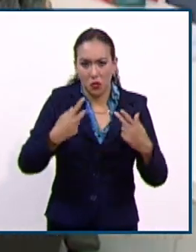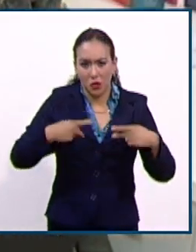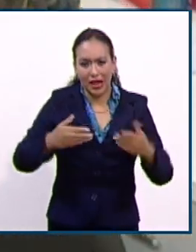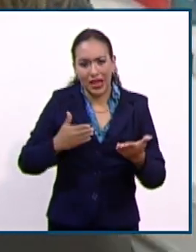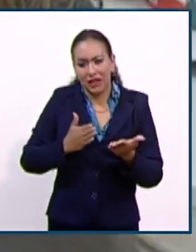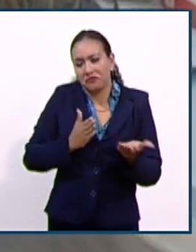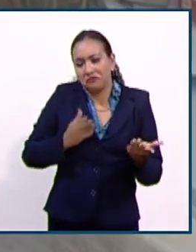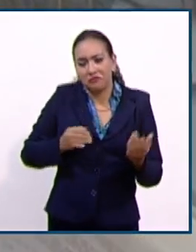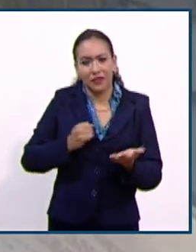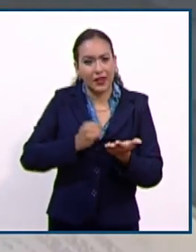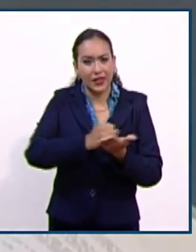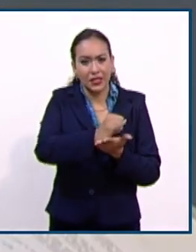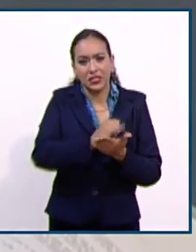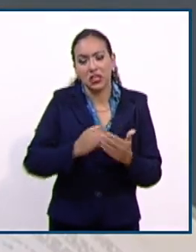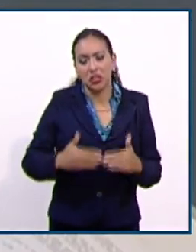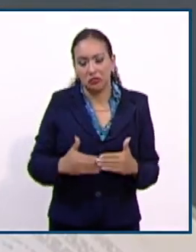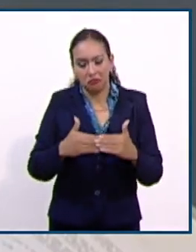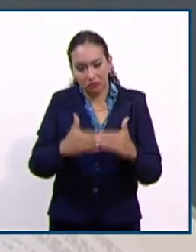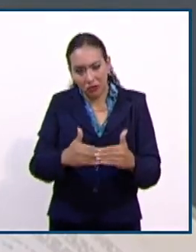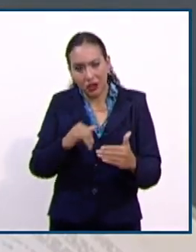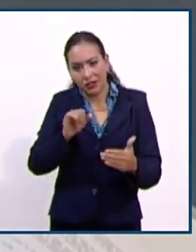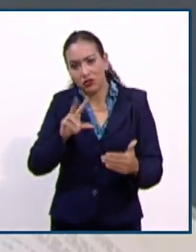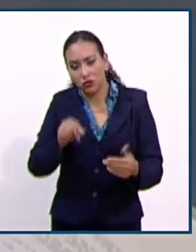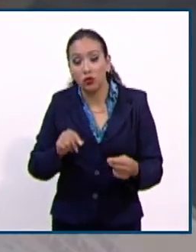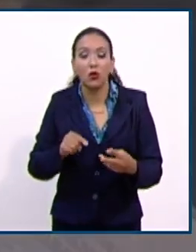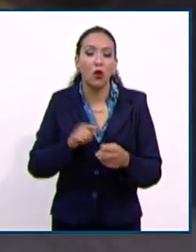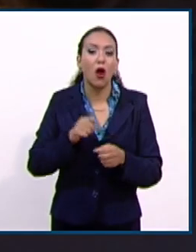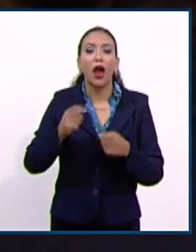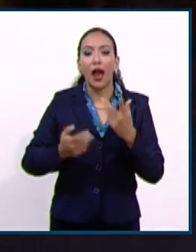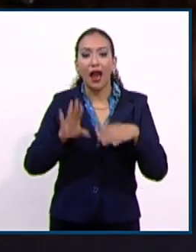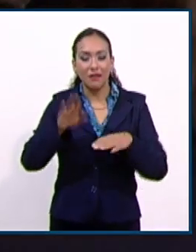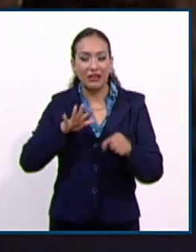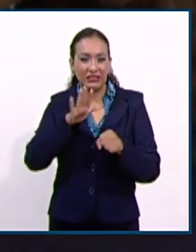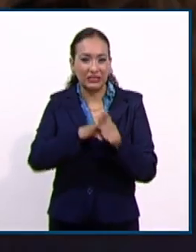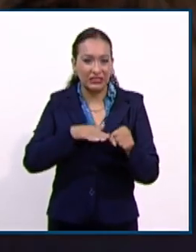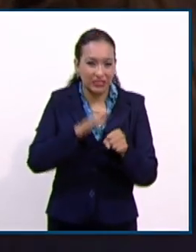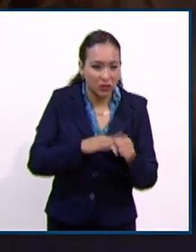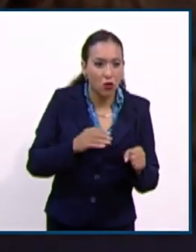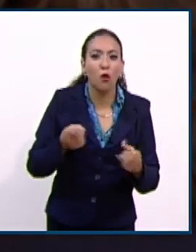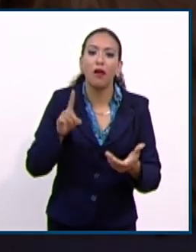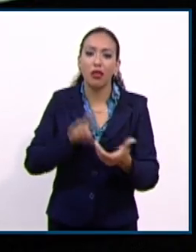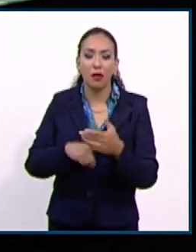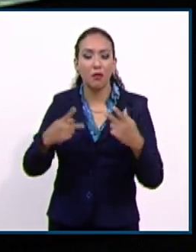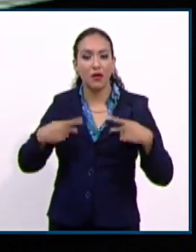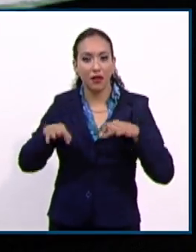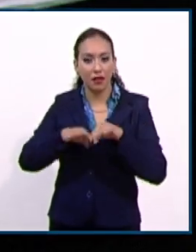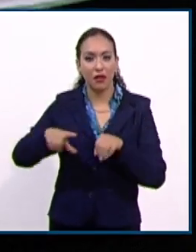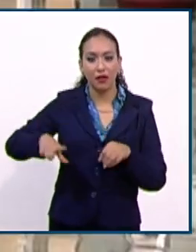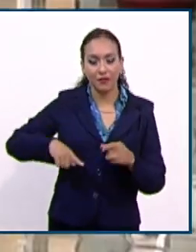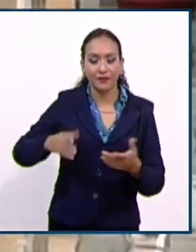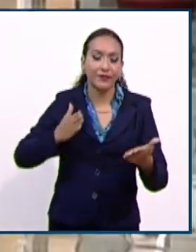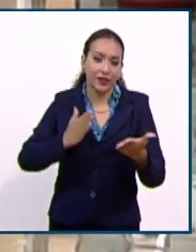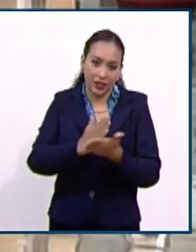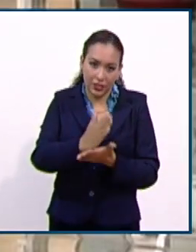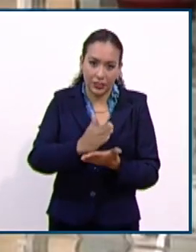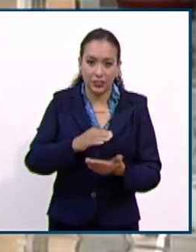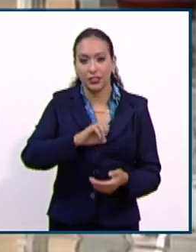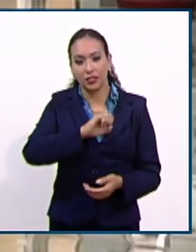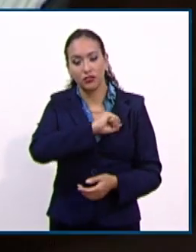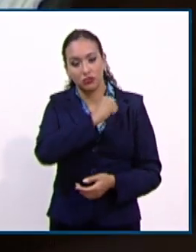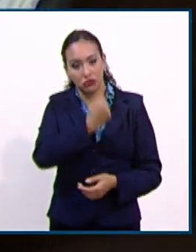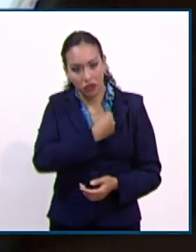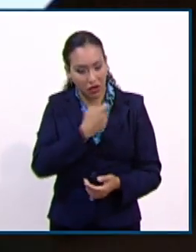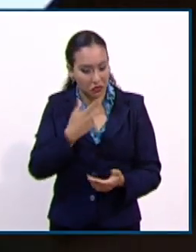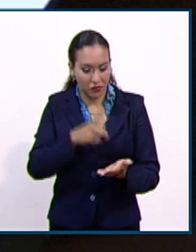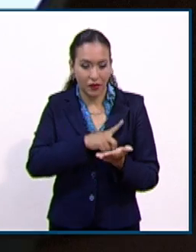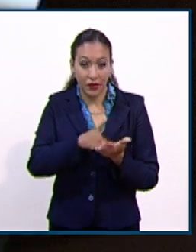migración, alertas de género, acoso y responsabilidad de personas servidoras públicas, derecho a la salud, entre otros. Puede encontrar el